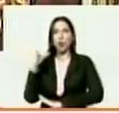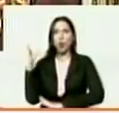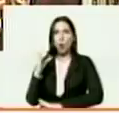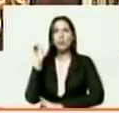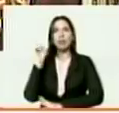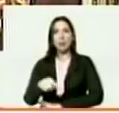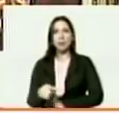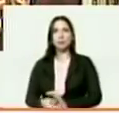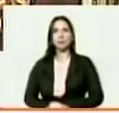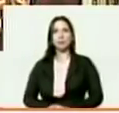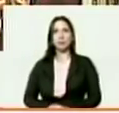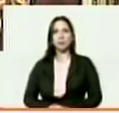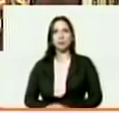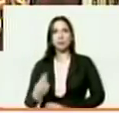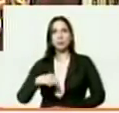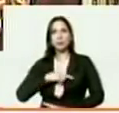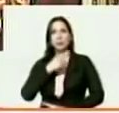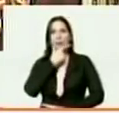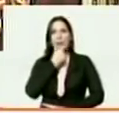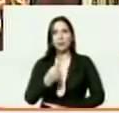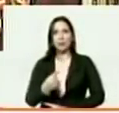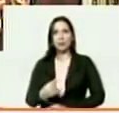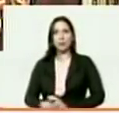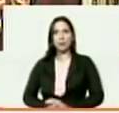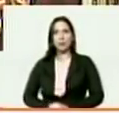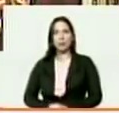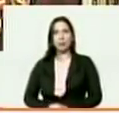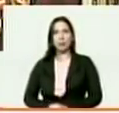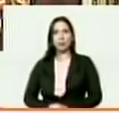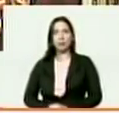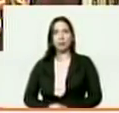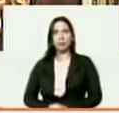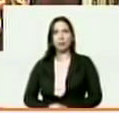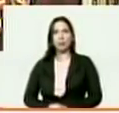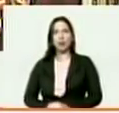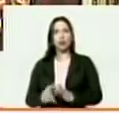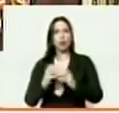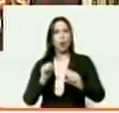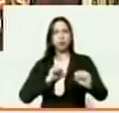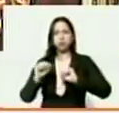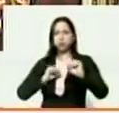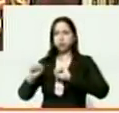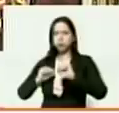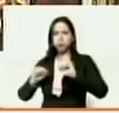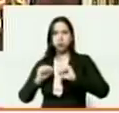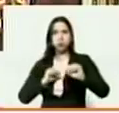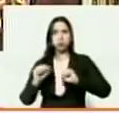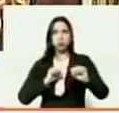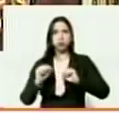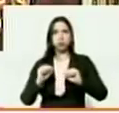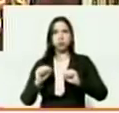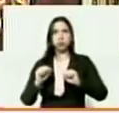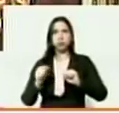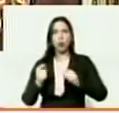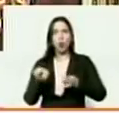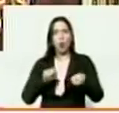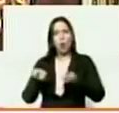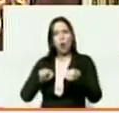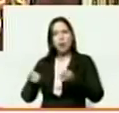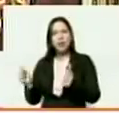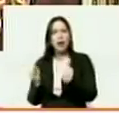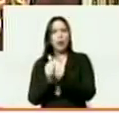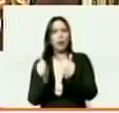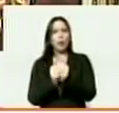Igualmente, estamos facilitando toda la parte logística, eso sí, coordinada con